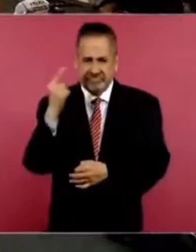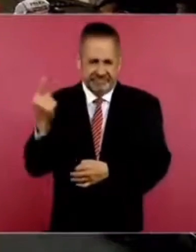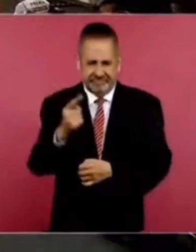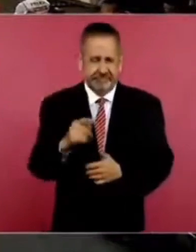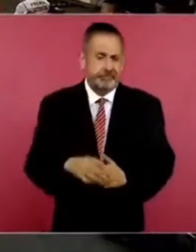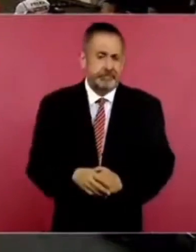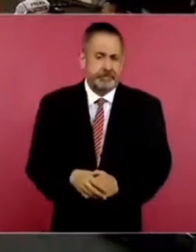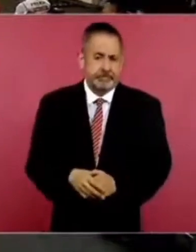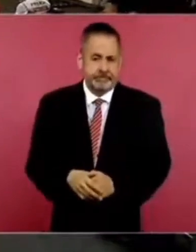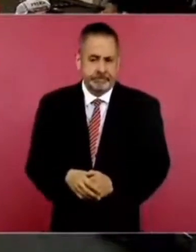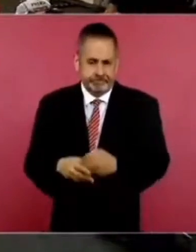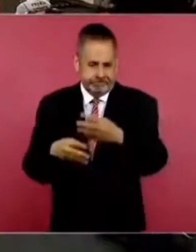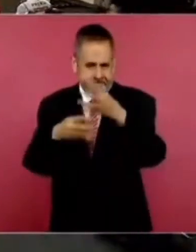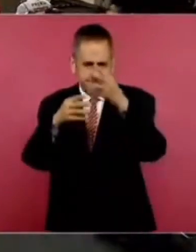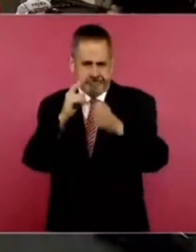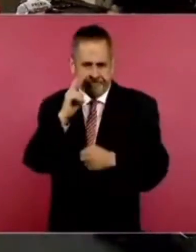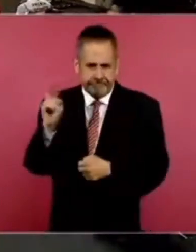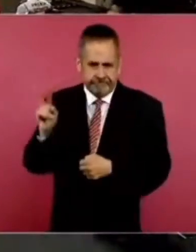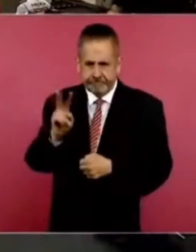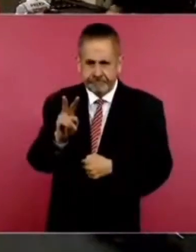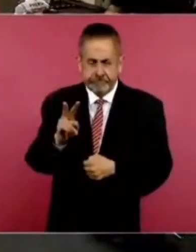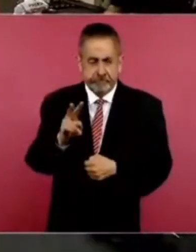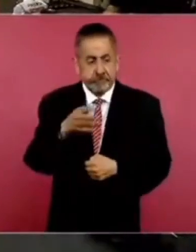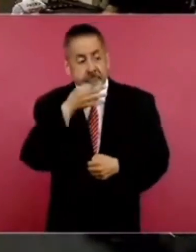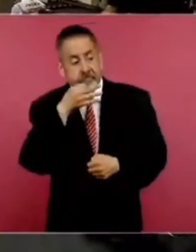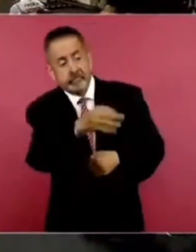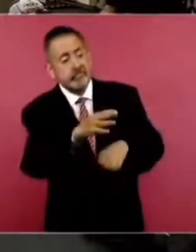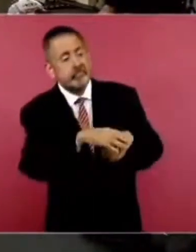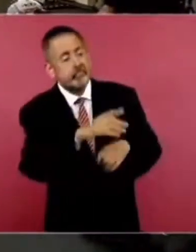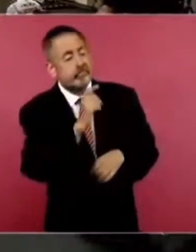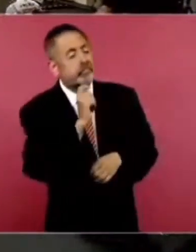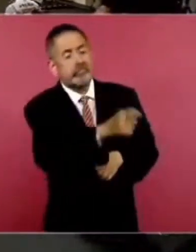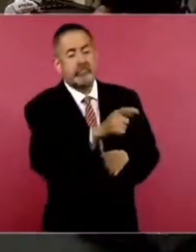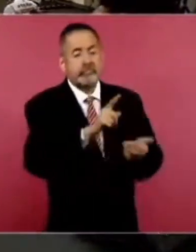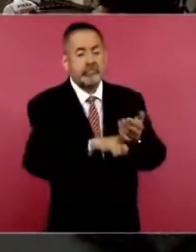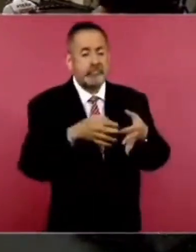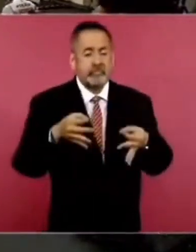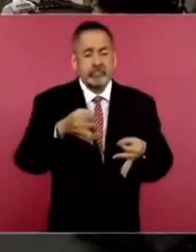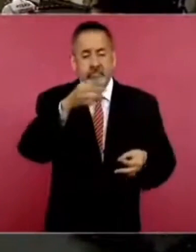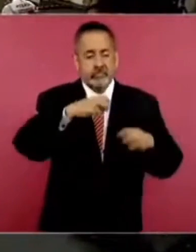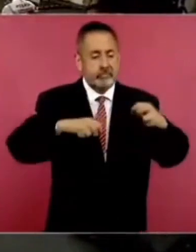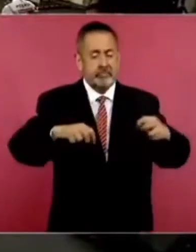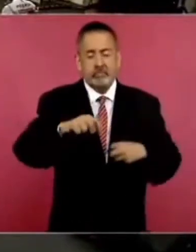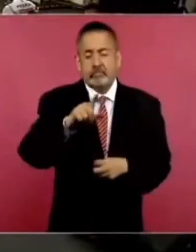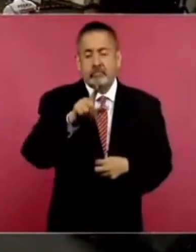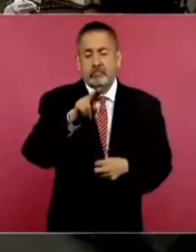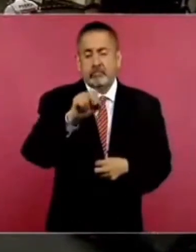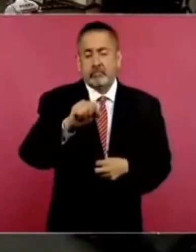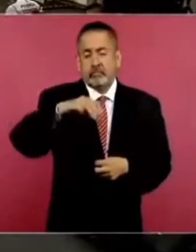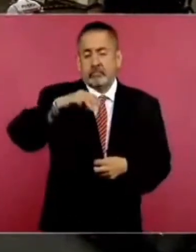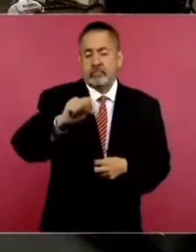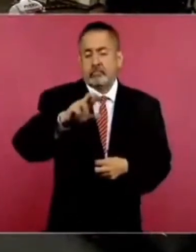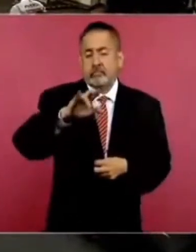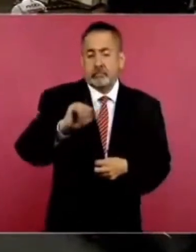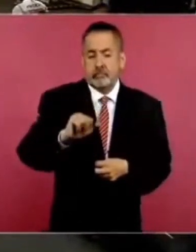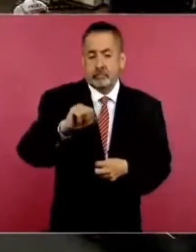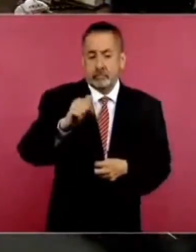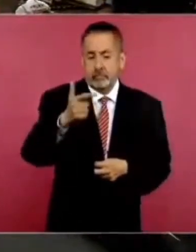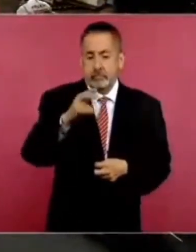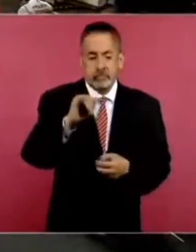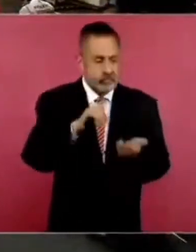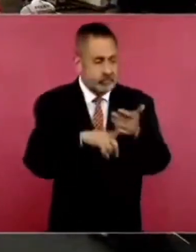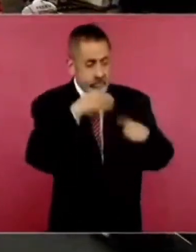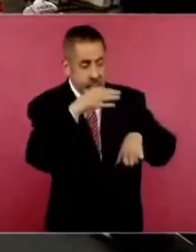Esto es para, ¿cómo se llama el ministro? Luis María Aguilar y Luis María Alberto Aguilar, Pérez Dayán. sí, y a los